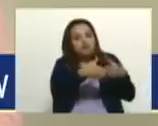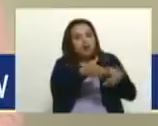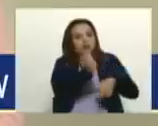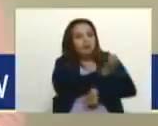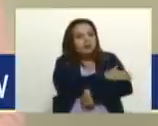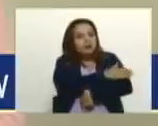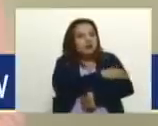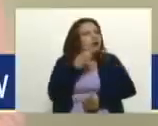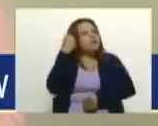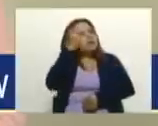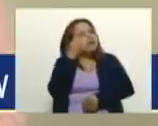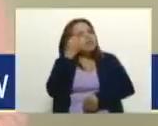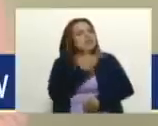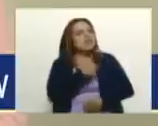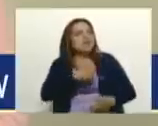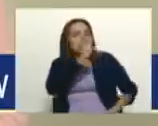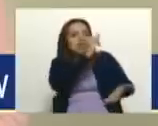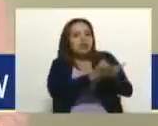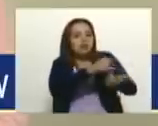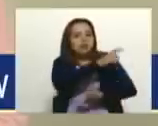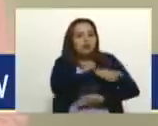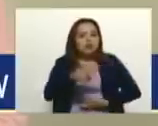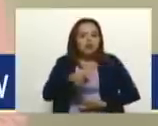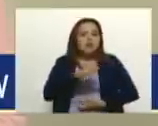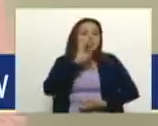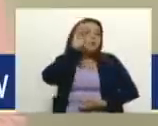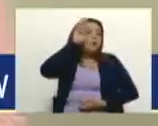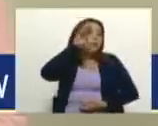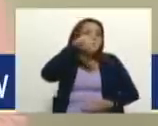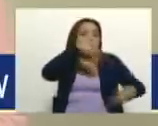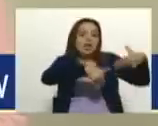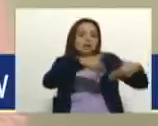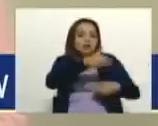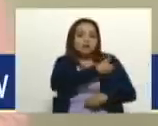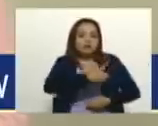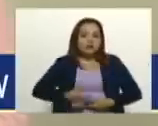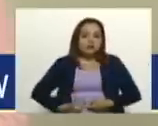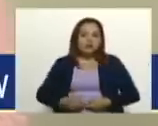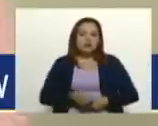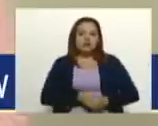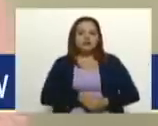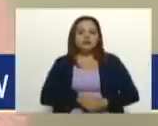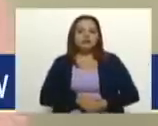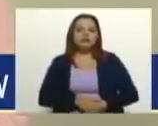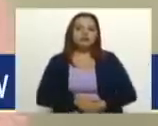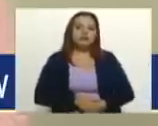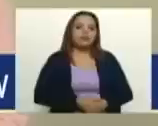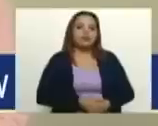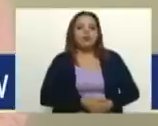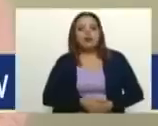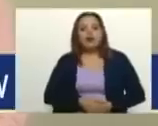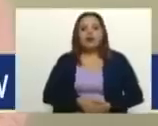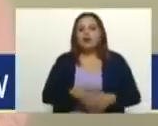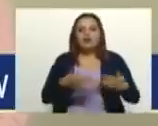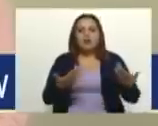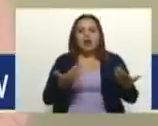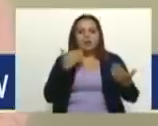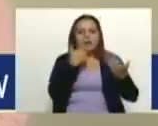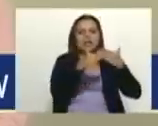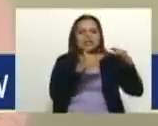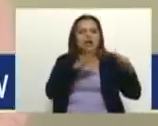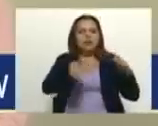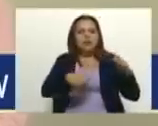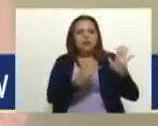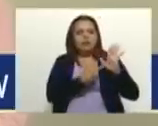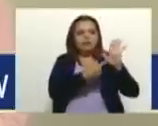piensan y quieren inscribir candidaturas para unas futuras elecciones presidenciales. ¿Cuál es el mensaje que se le puede dar a